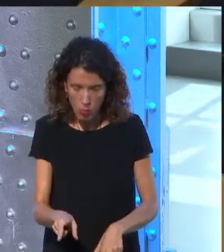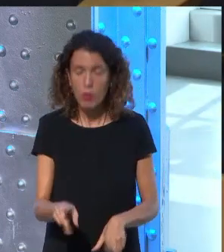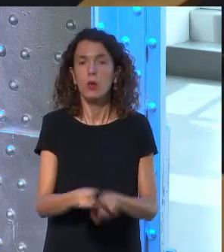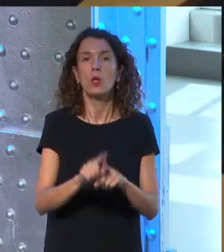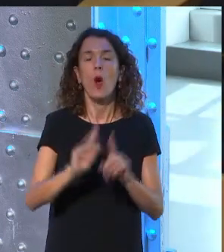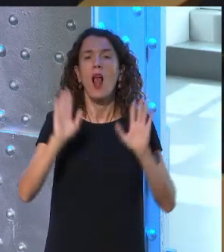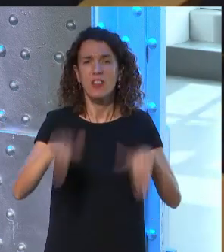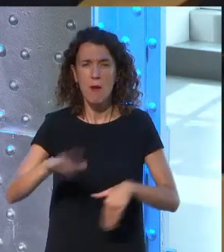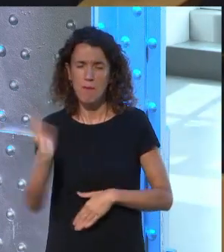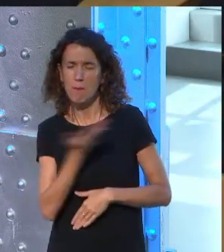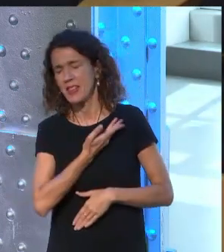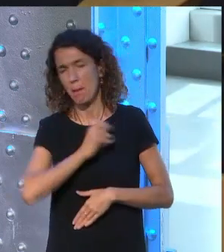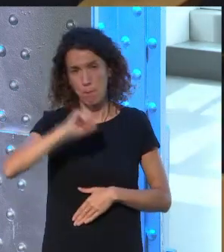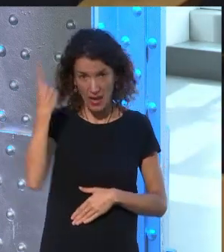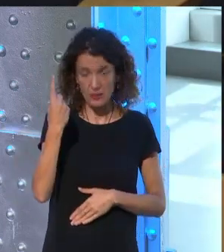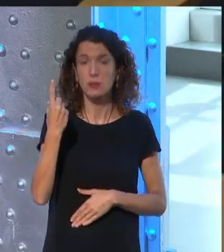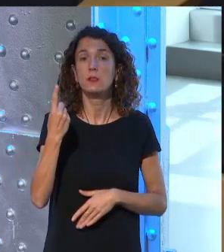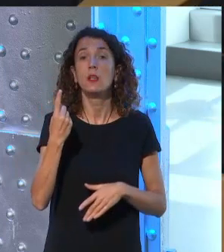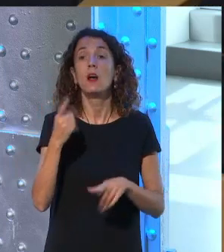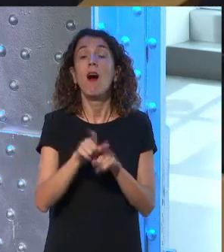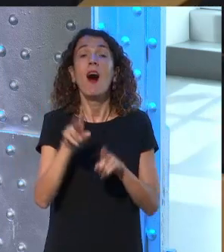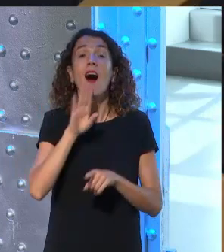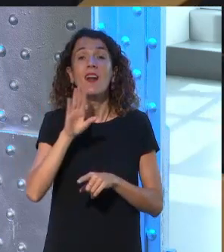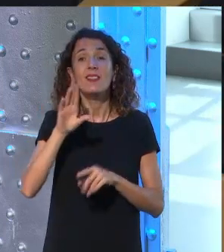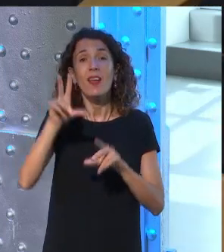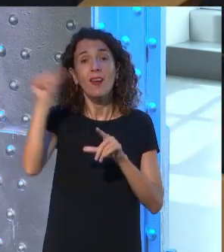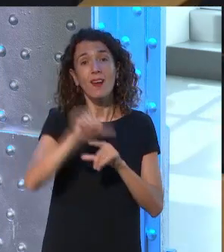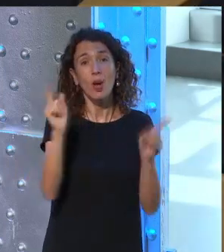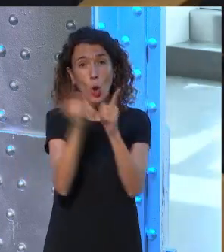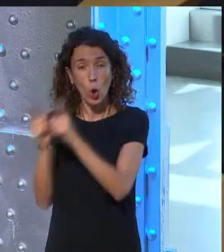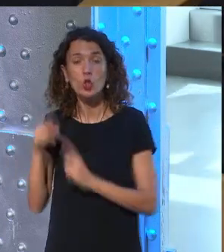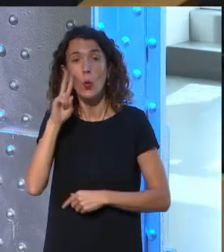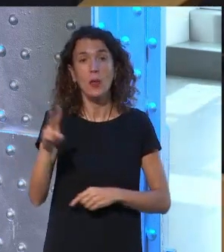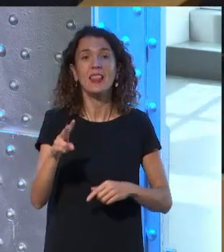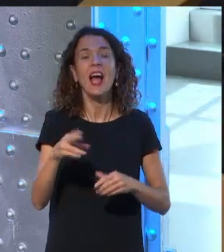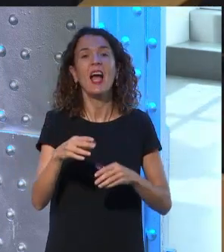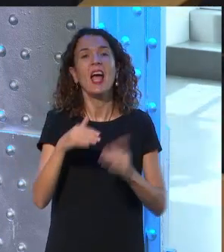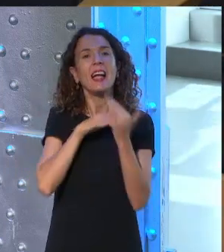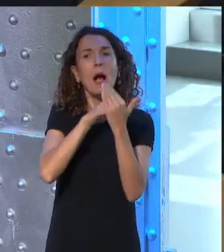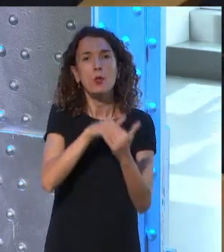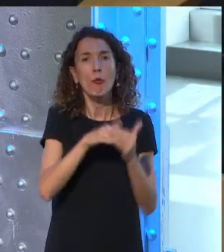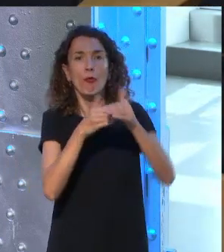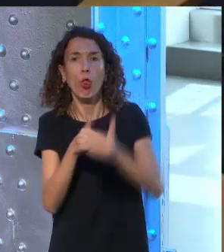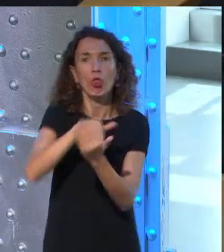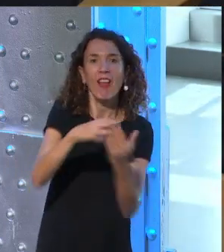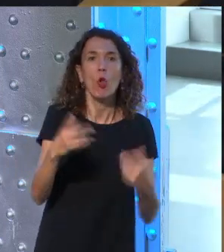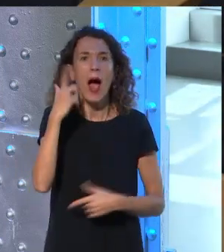nos va a impactar más. De los cortos que hemos visto, hay unas imágenes que se ve un camión flotando, es en Adra, en